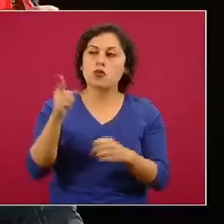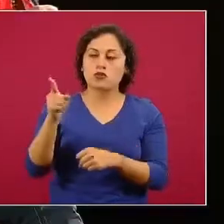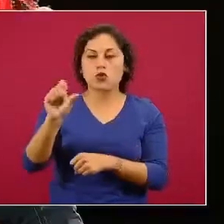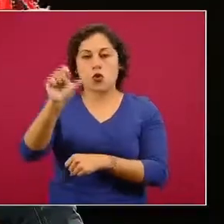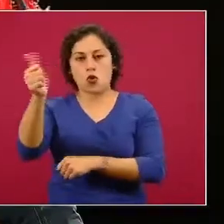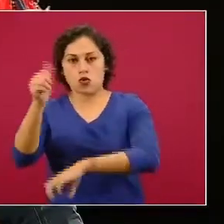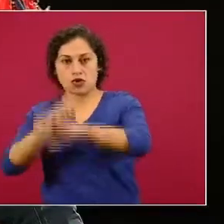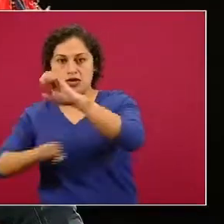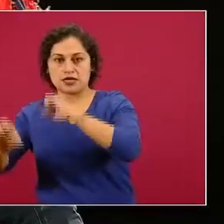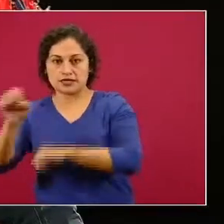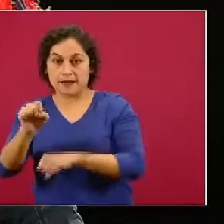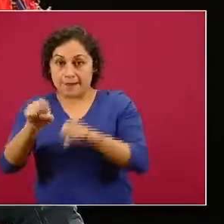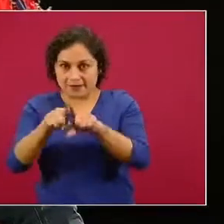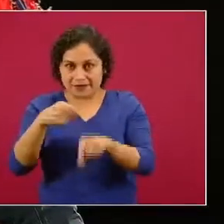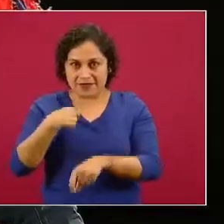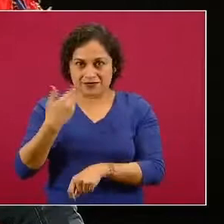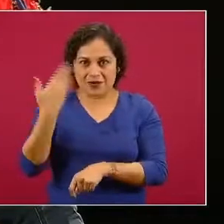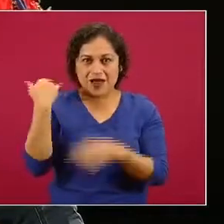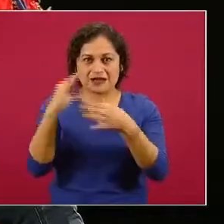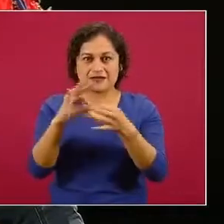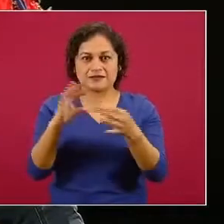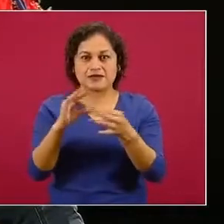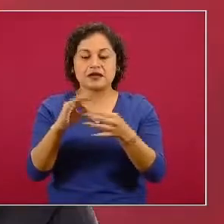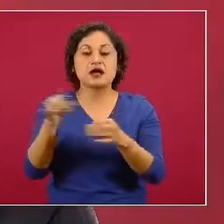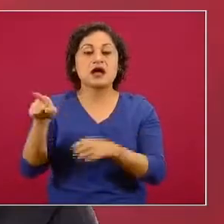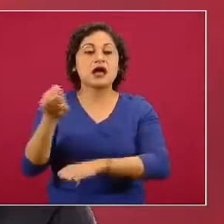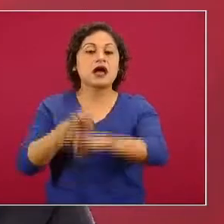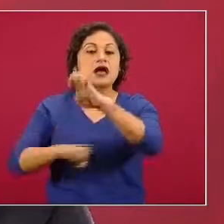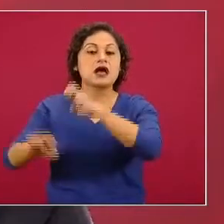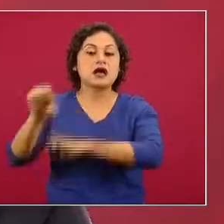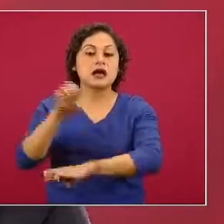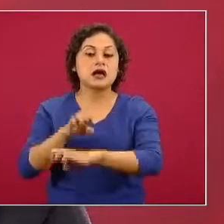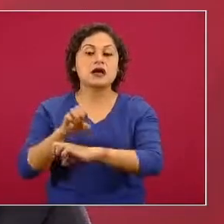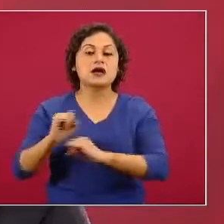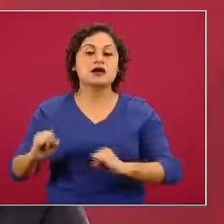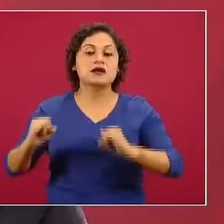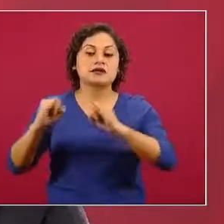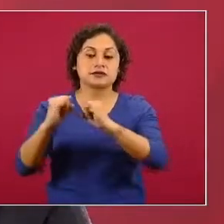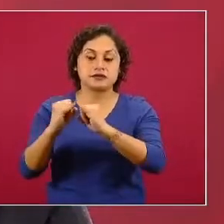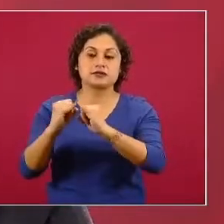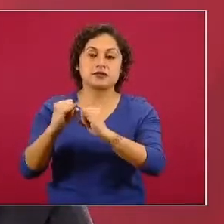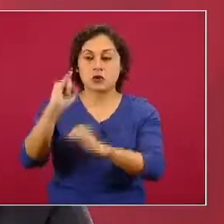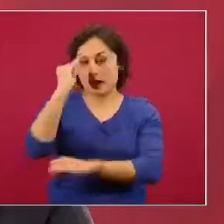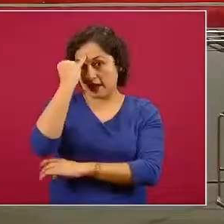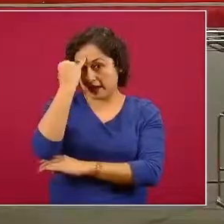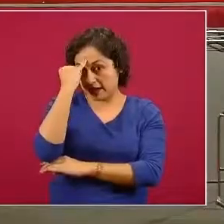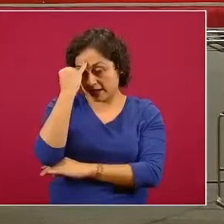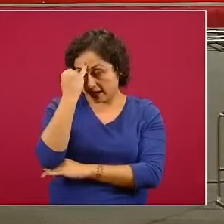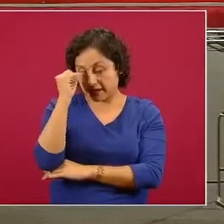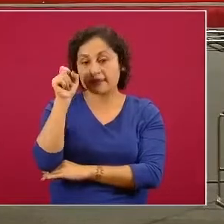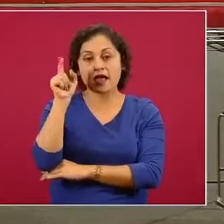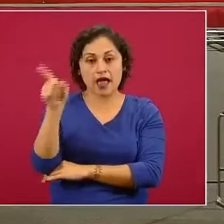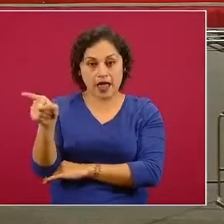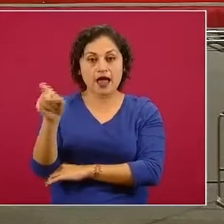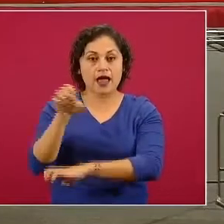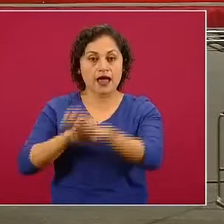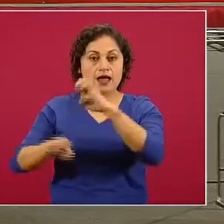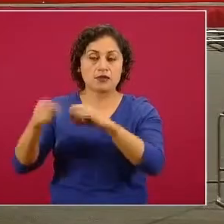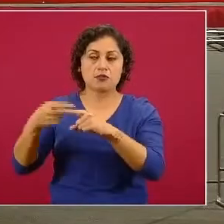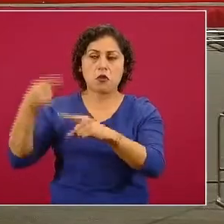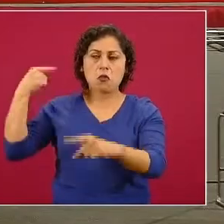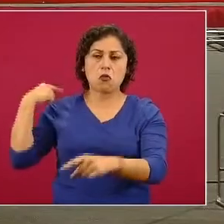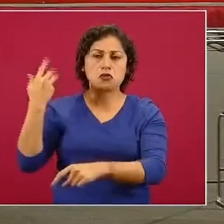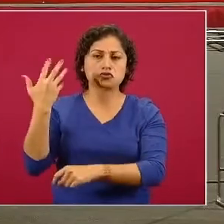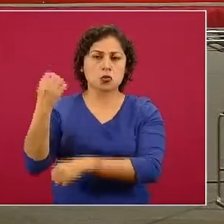referencia las produce en gran escala la compañía Instituto Serológico de la India. Esta compañía, con más de 50